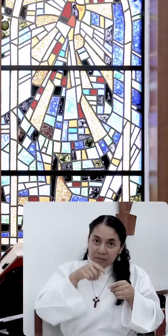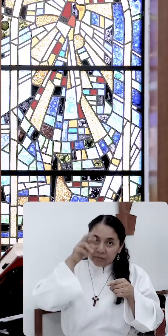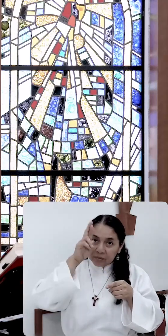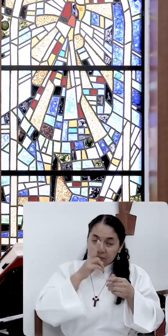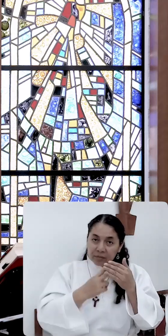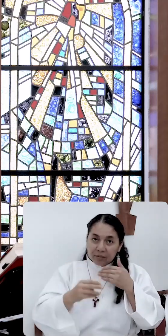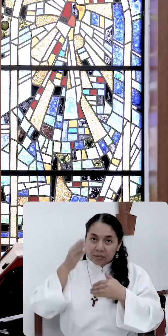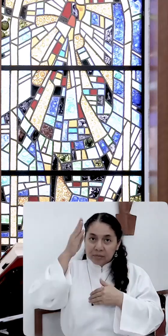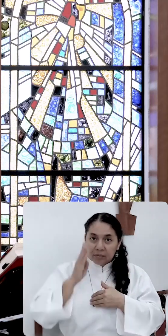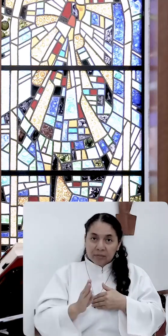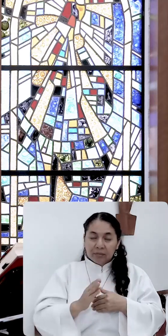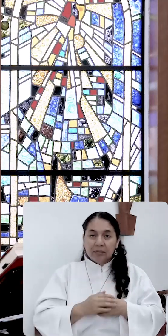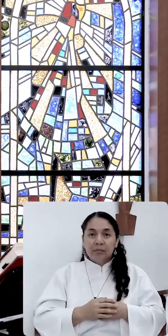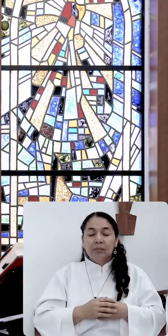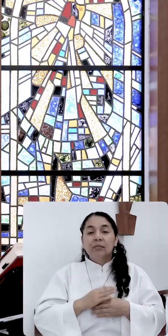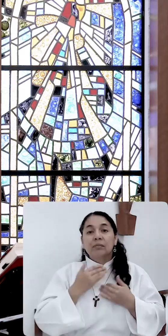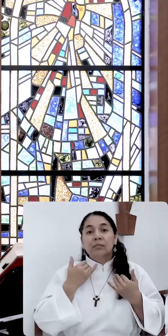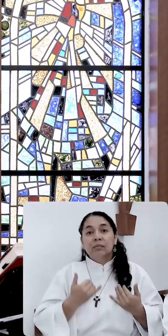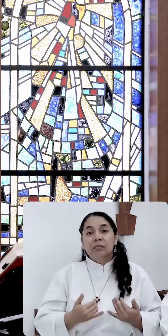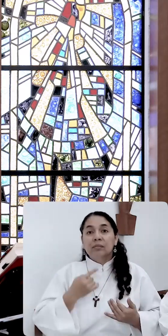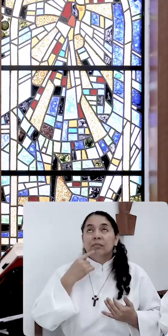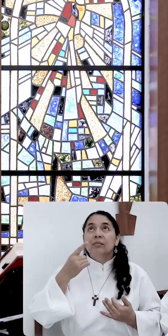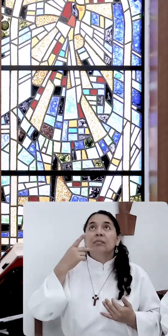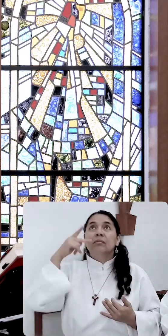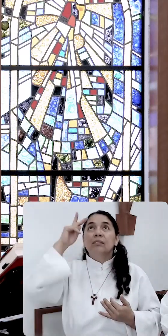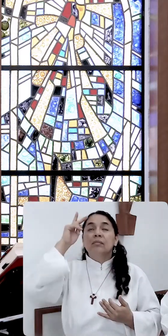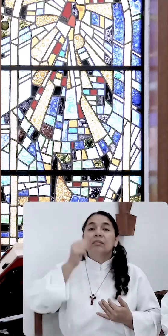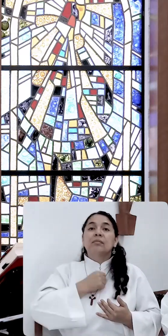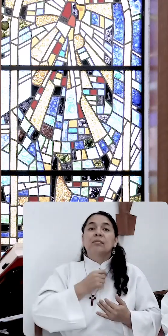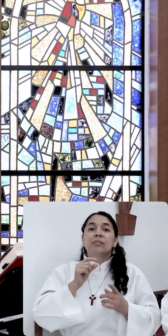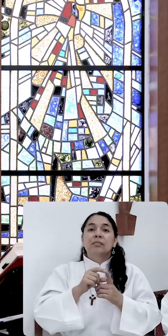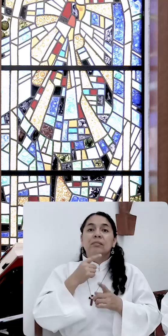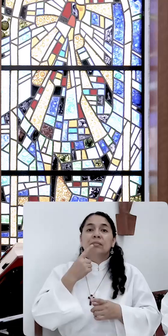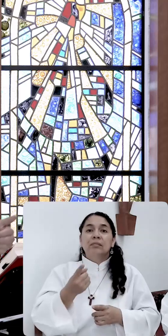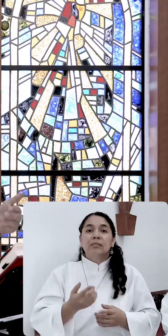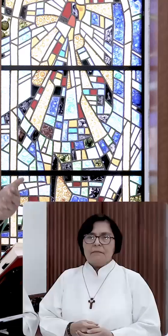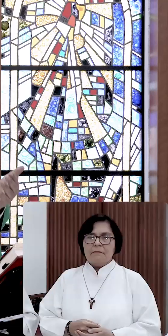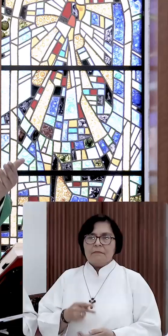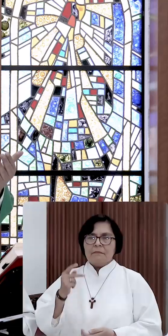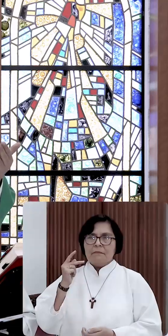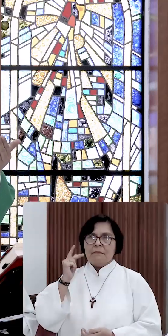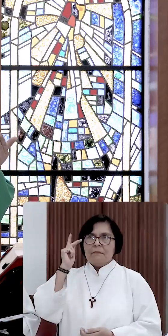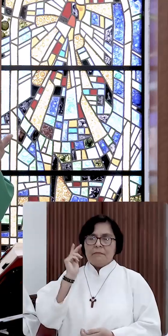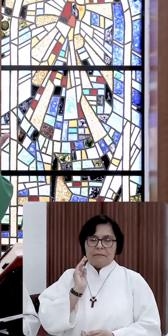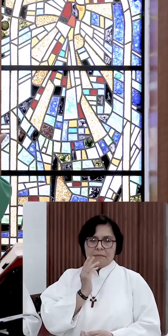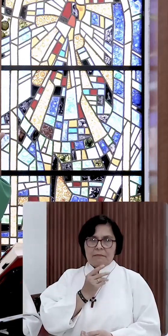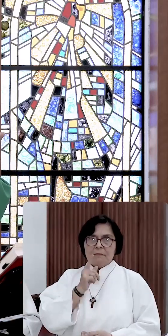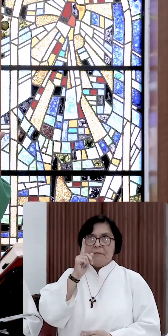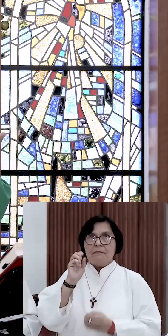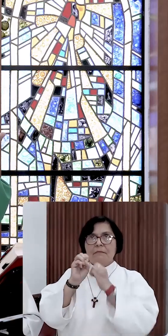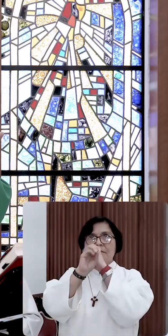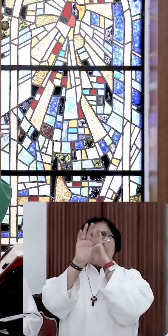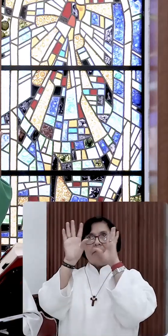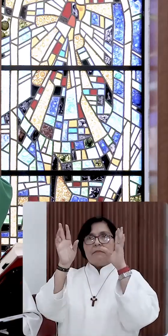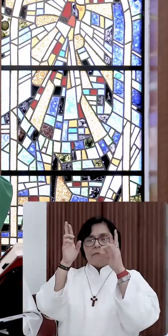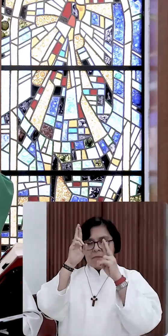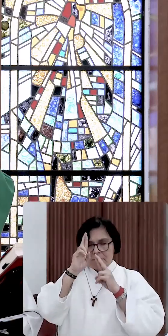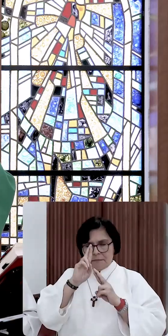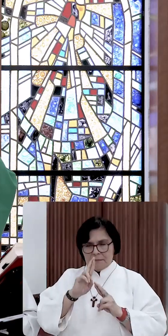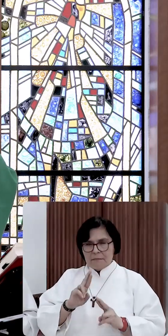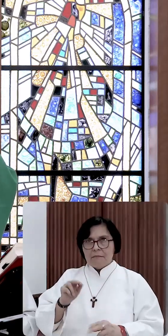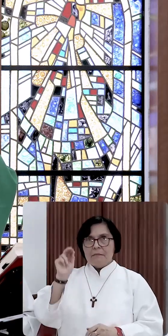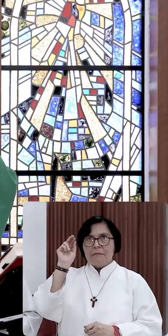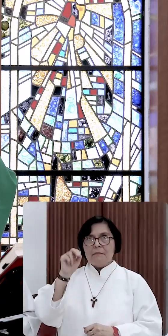de Dios. Dirijámonos al Padre con sus palabras diciendo: Padre nuestro que estás en el